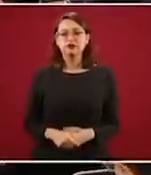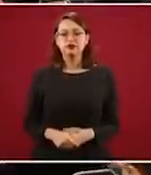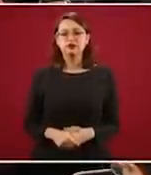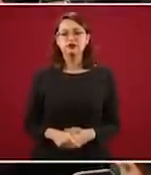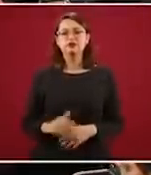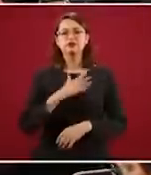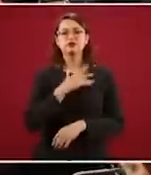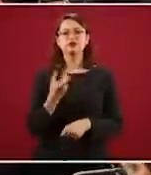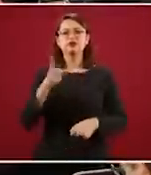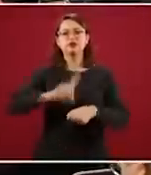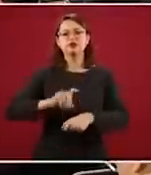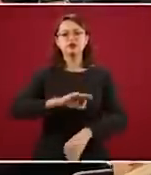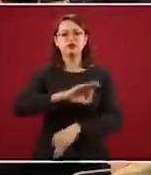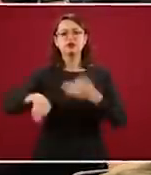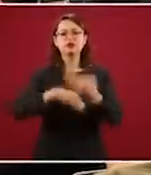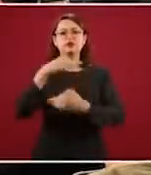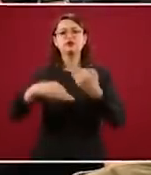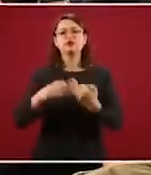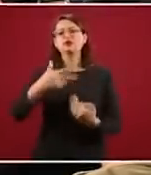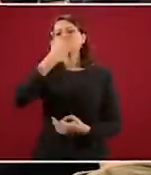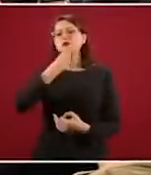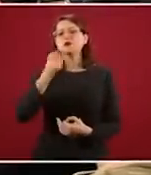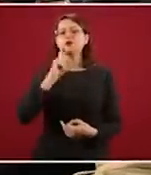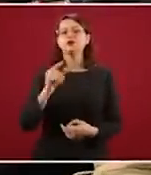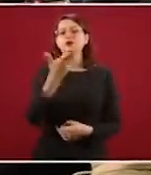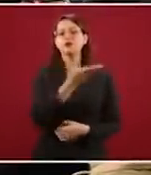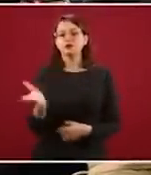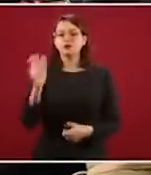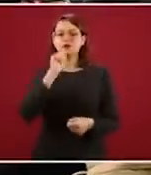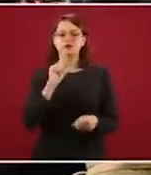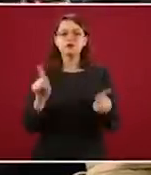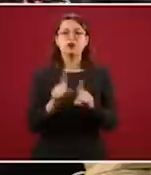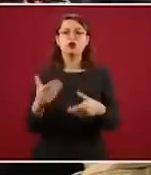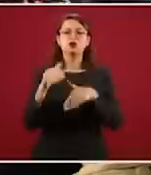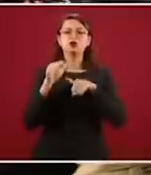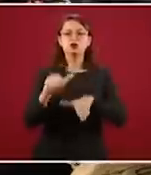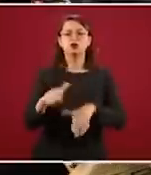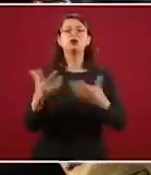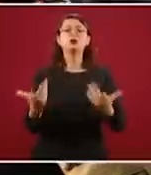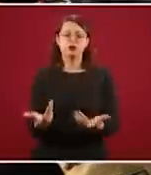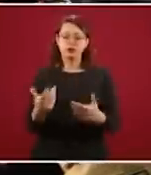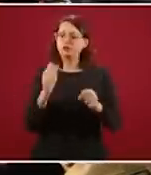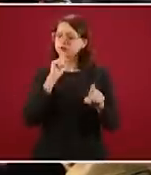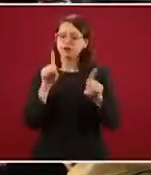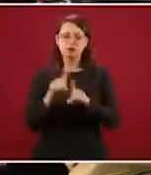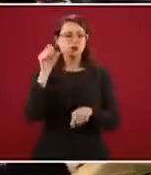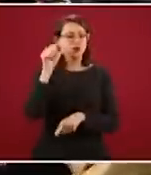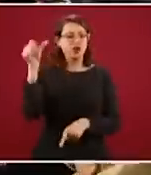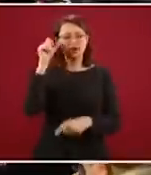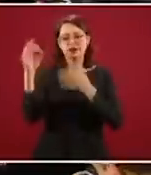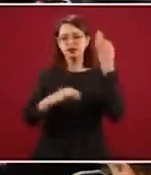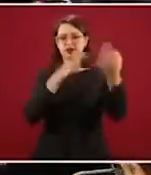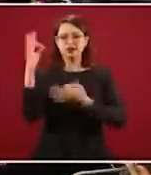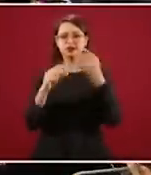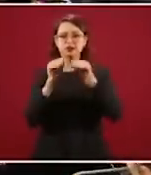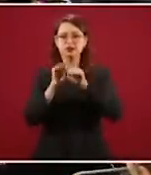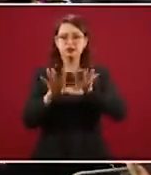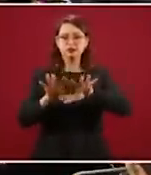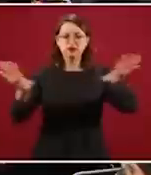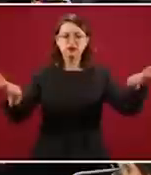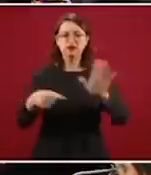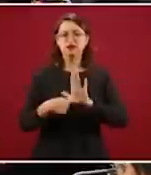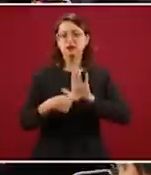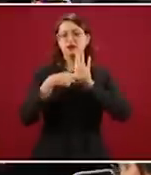Muy buenos días a todas y a todos. Es también con relación a una nota que salió el día de ayer, primera plana de manera